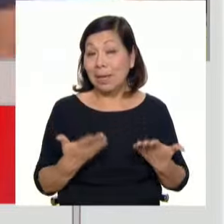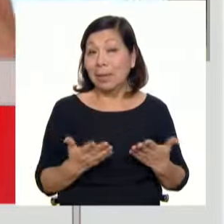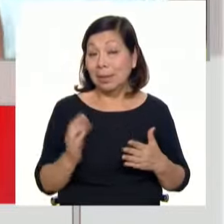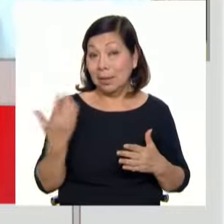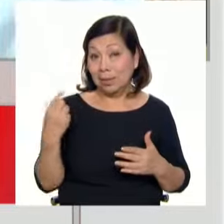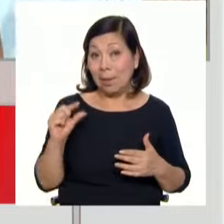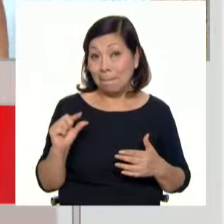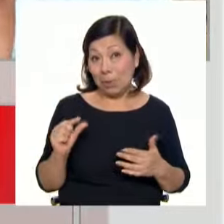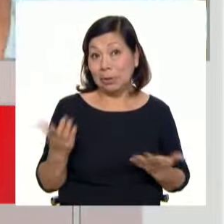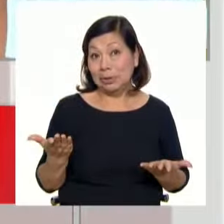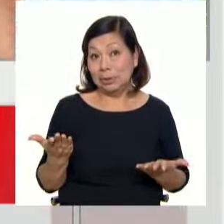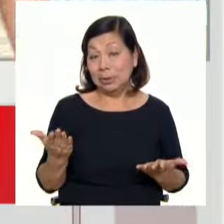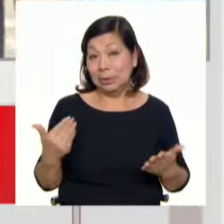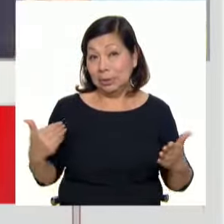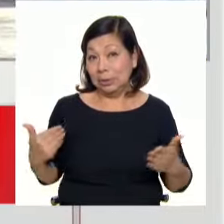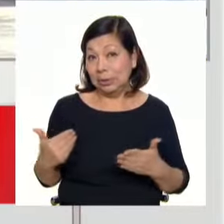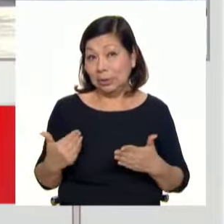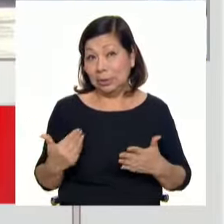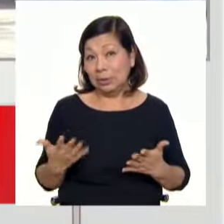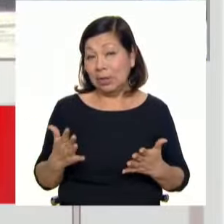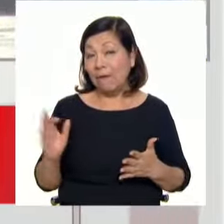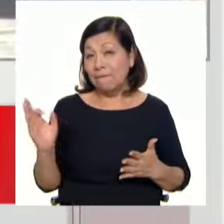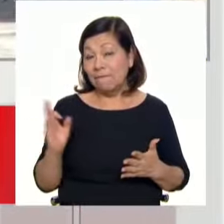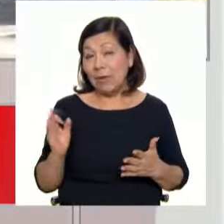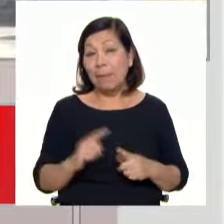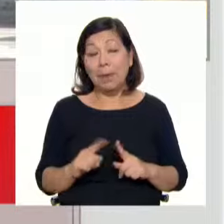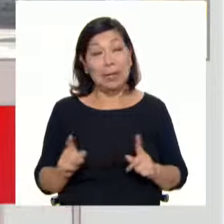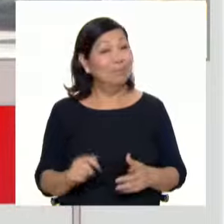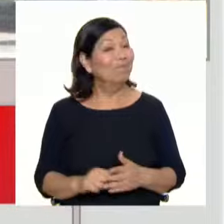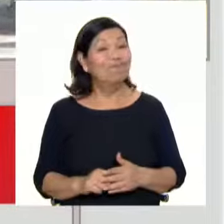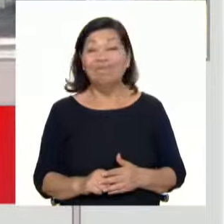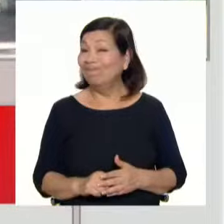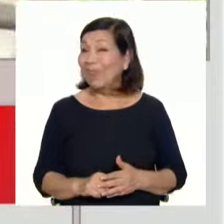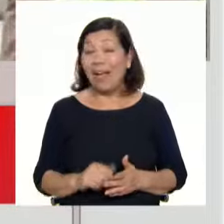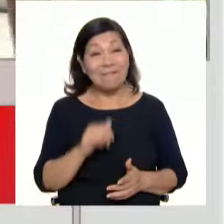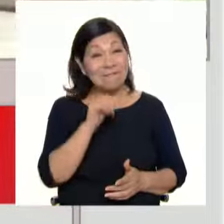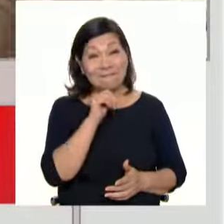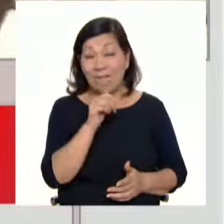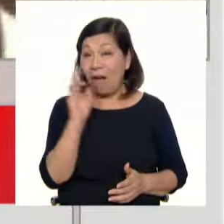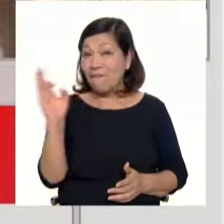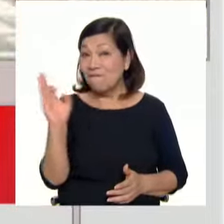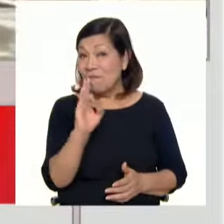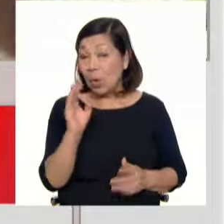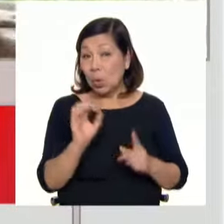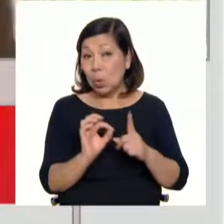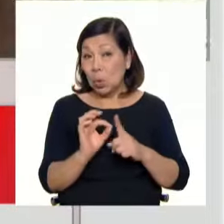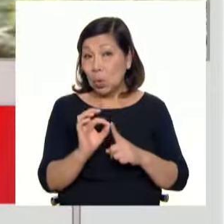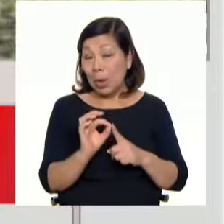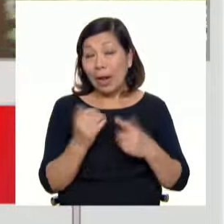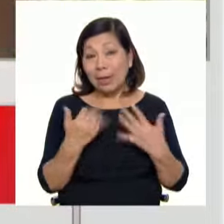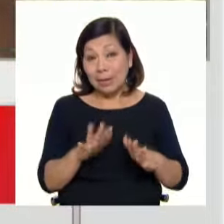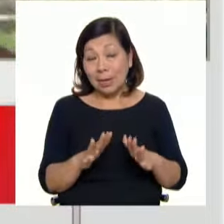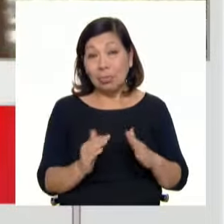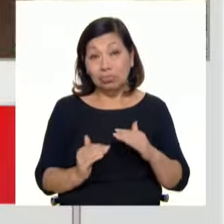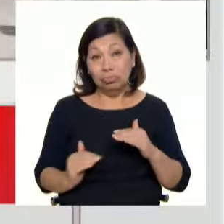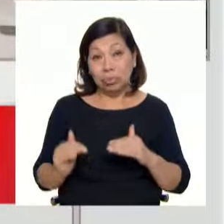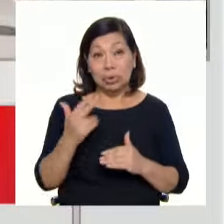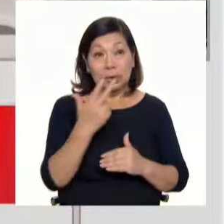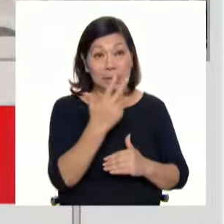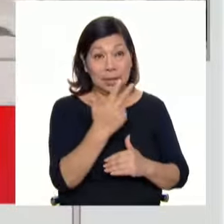Recién estamos prácticamente casi cercanos a mediados de febrero. Todavía nos resta todo febrero con altas temperaturas. Ya hemos superado